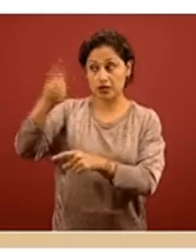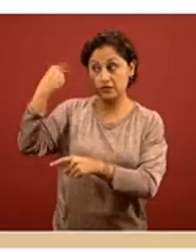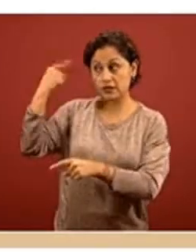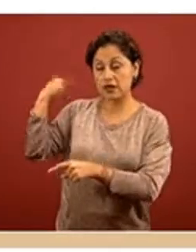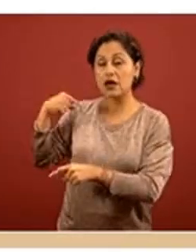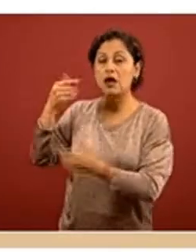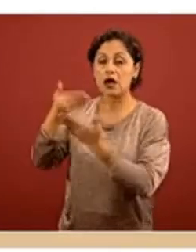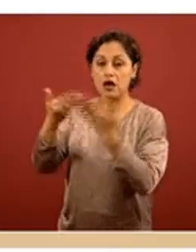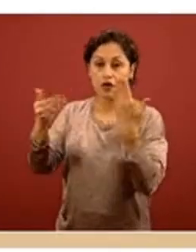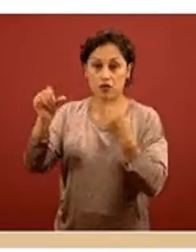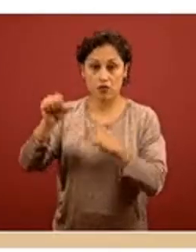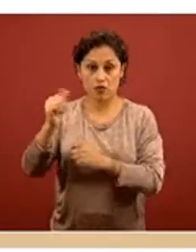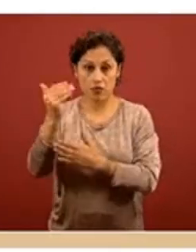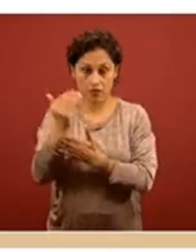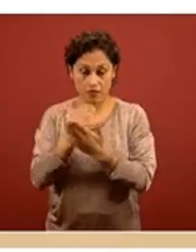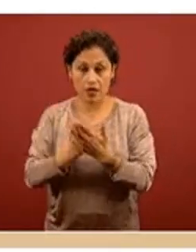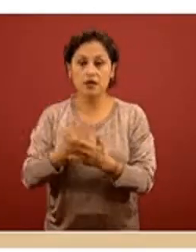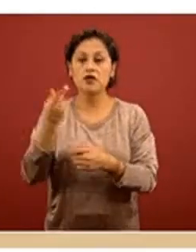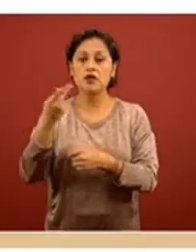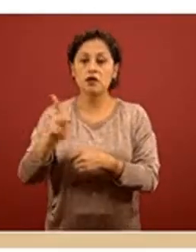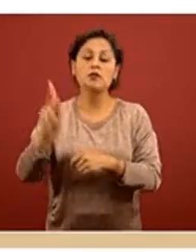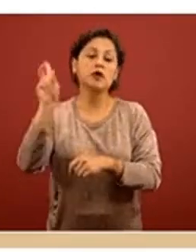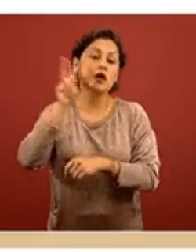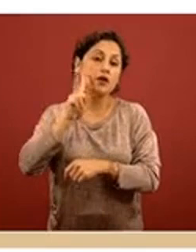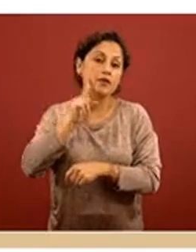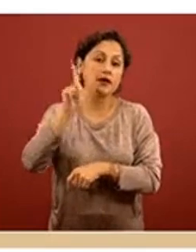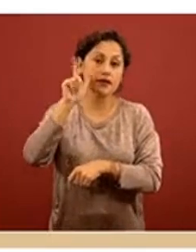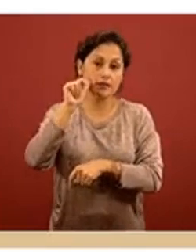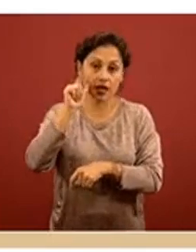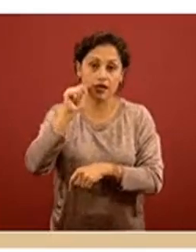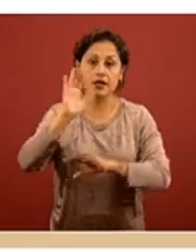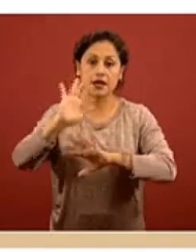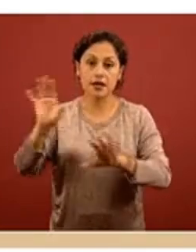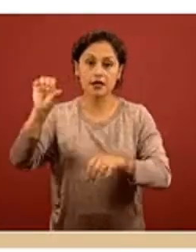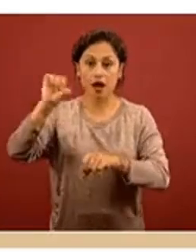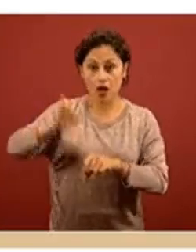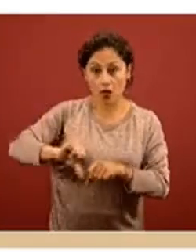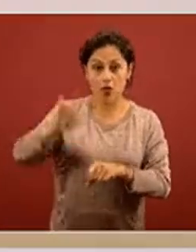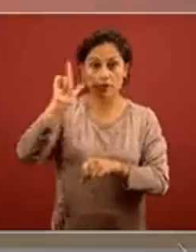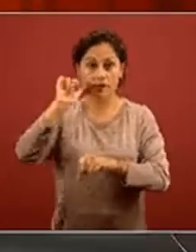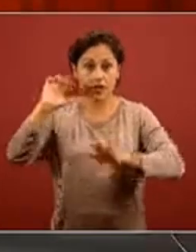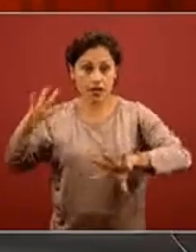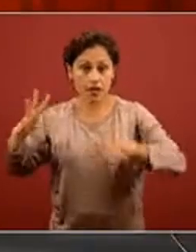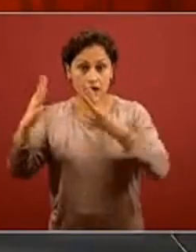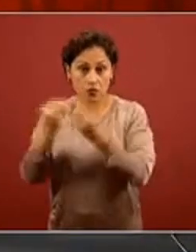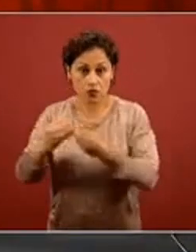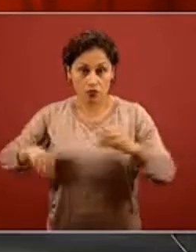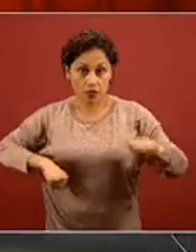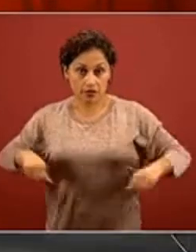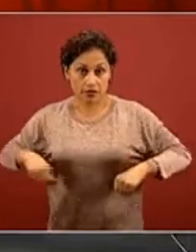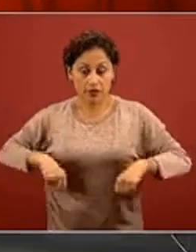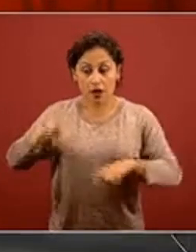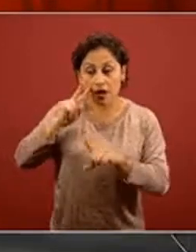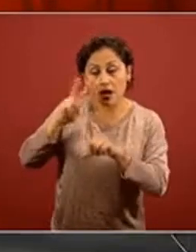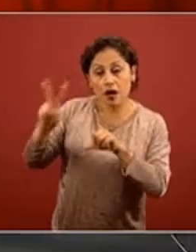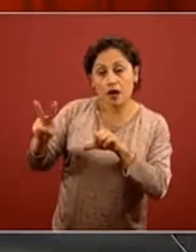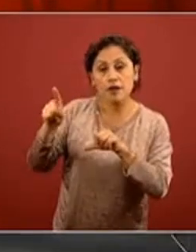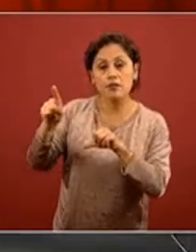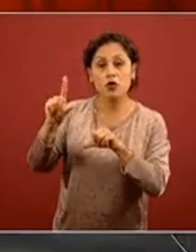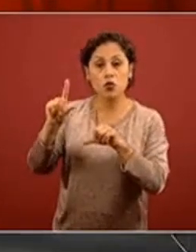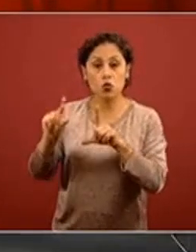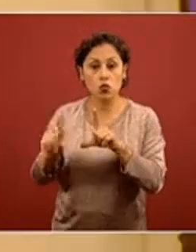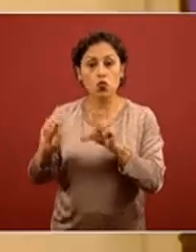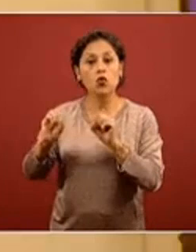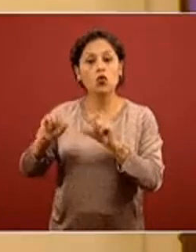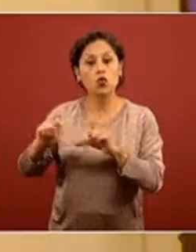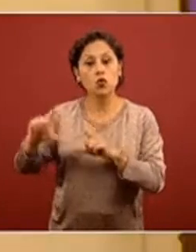mañana, que ya integra mucho de la actividad del día de hoy y de mañana por la mañana, si esto se mantiene con esa tendencia